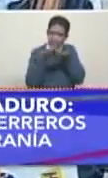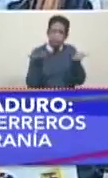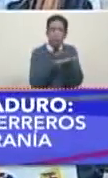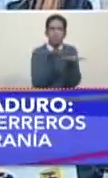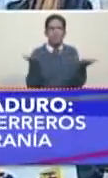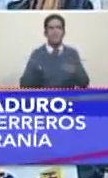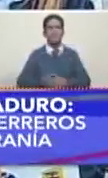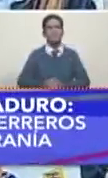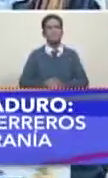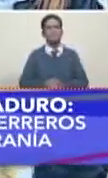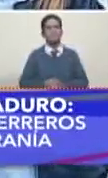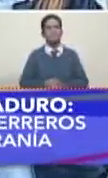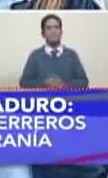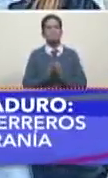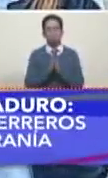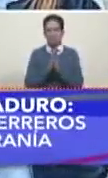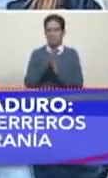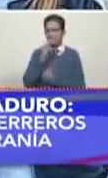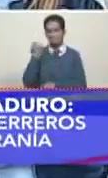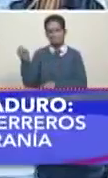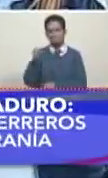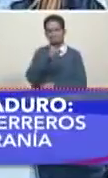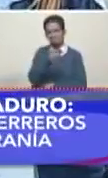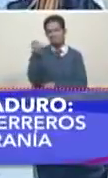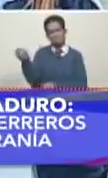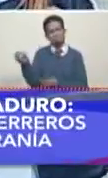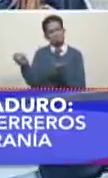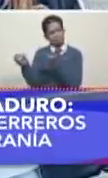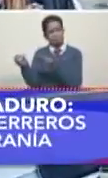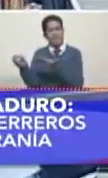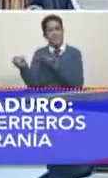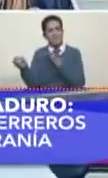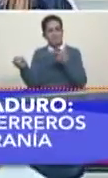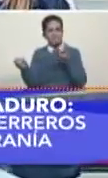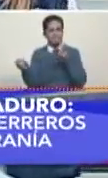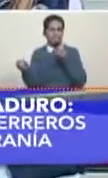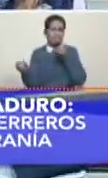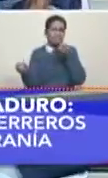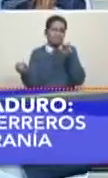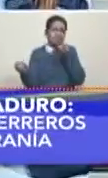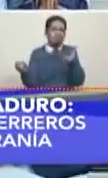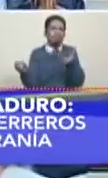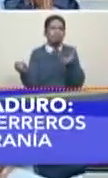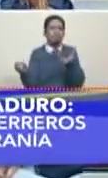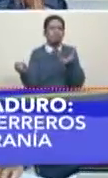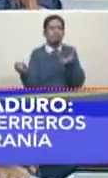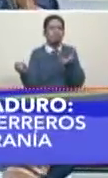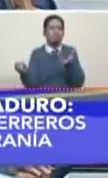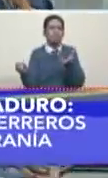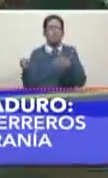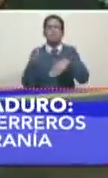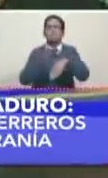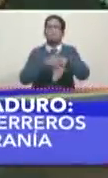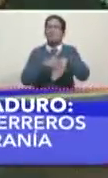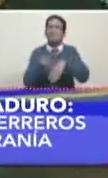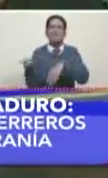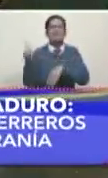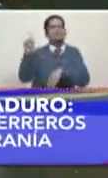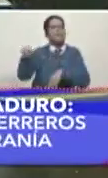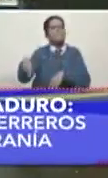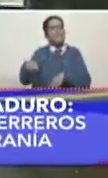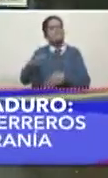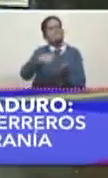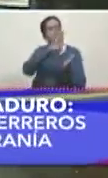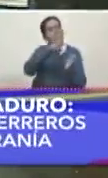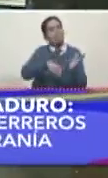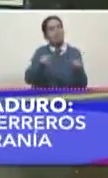Vamos a traer un micrófono, por favor, para que Cilia nos diga qué la motivó a firmar el día de hoy como